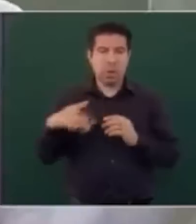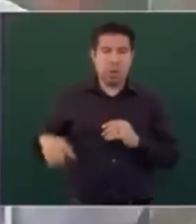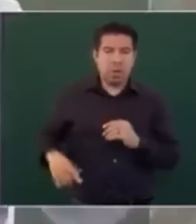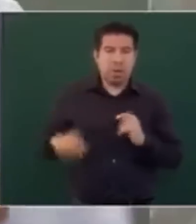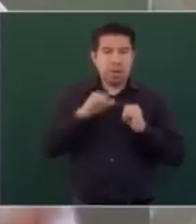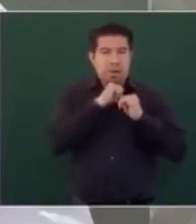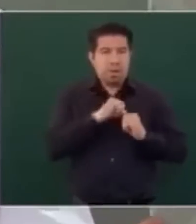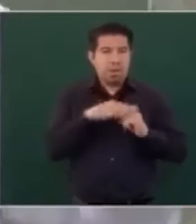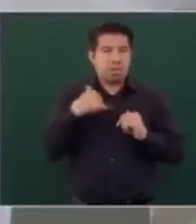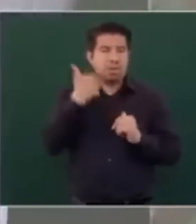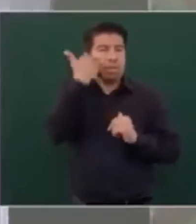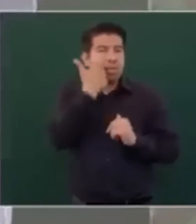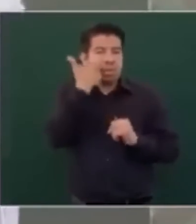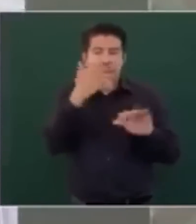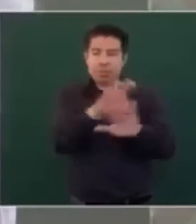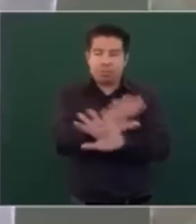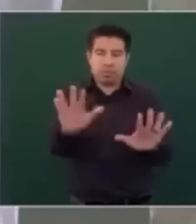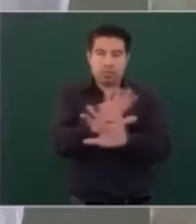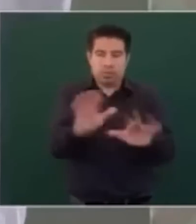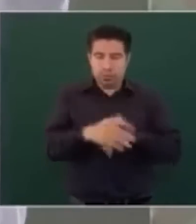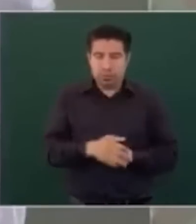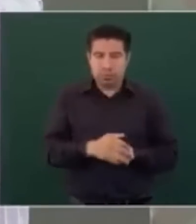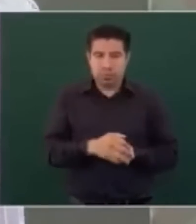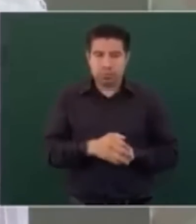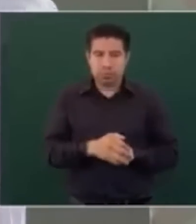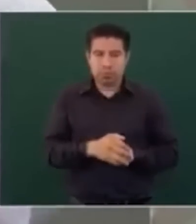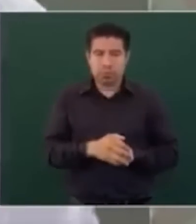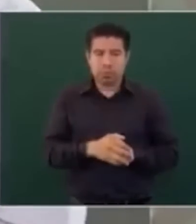Lo otro, pues, sería